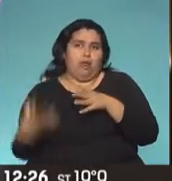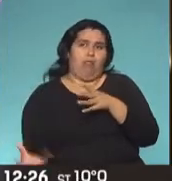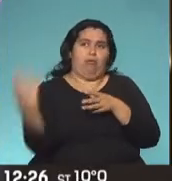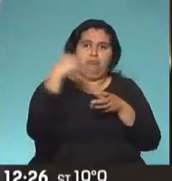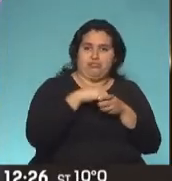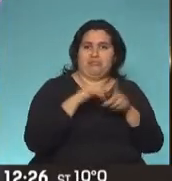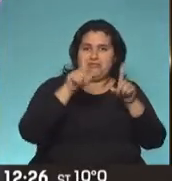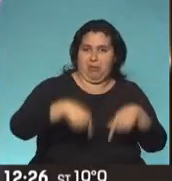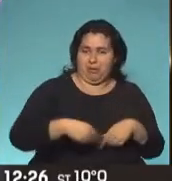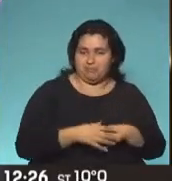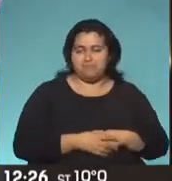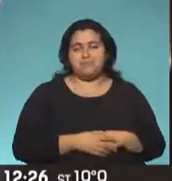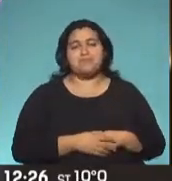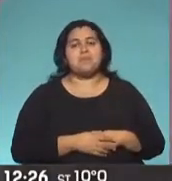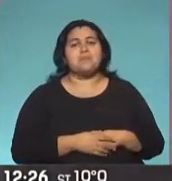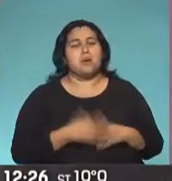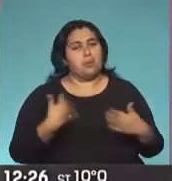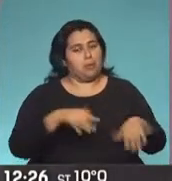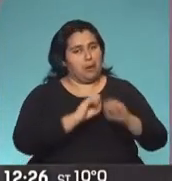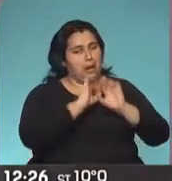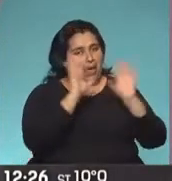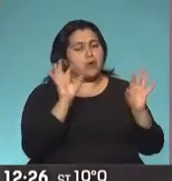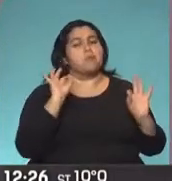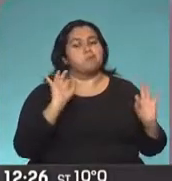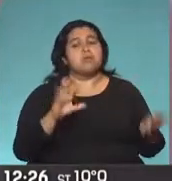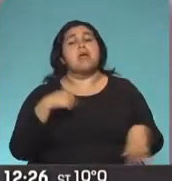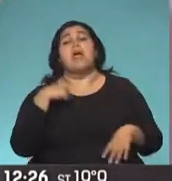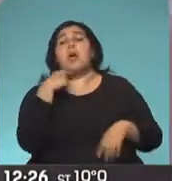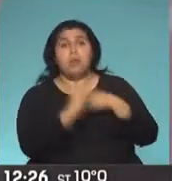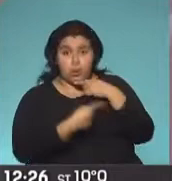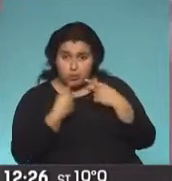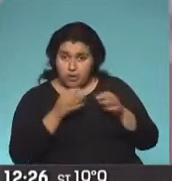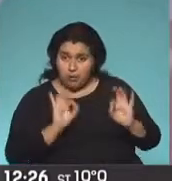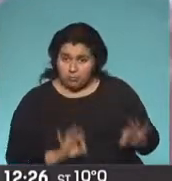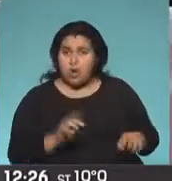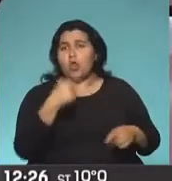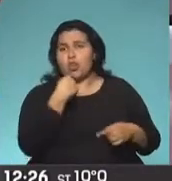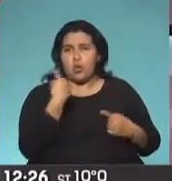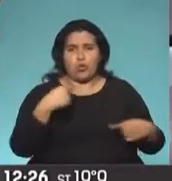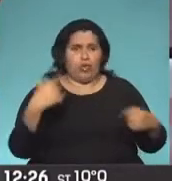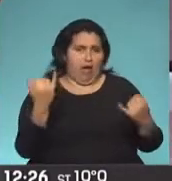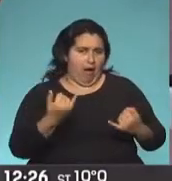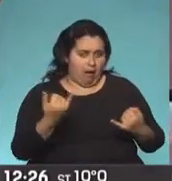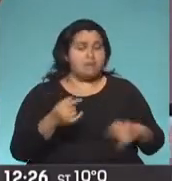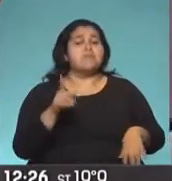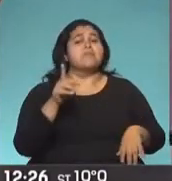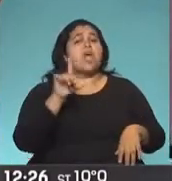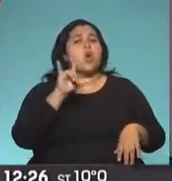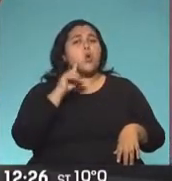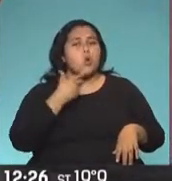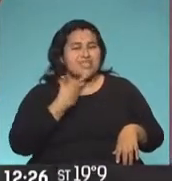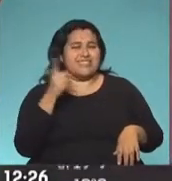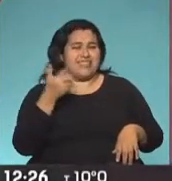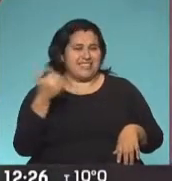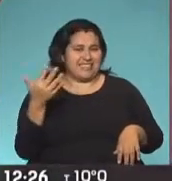trabajadores perfecto bueno aclarado comenzamos con las preguntas como inquietudes algunos amigos de anses luis tucci tiene